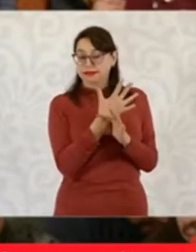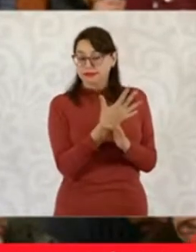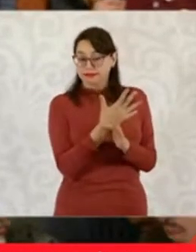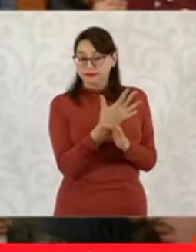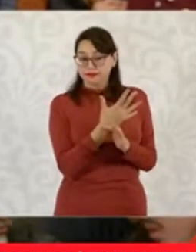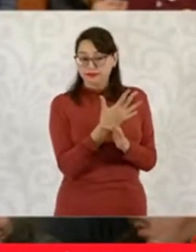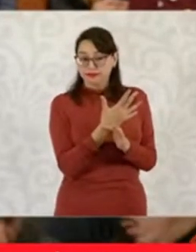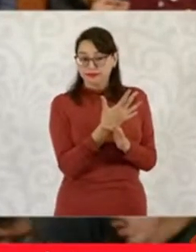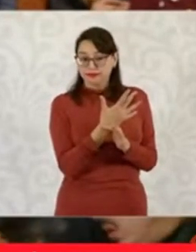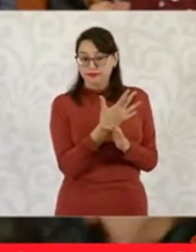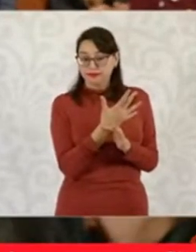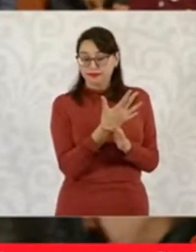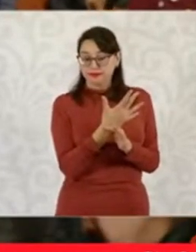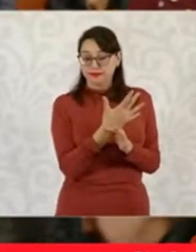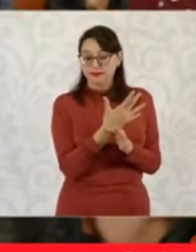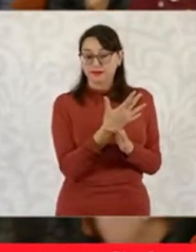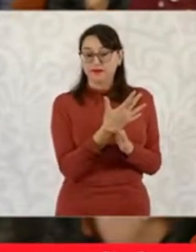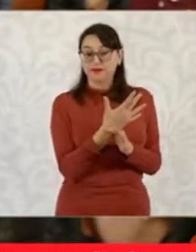por completo